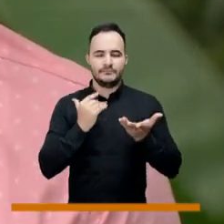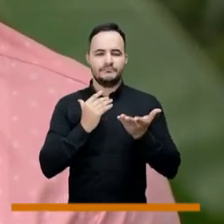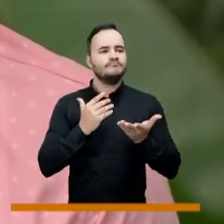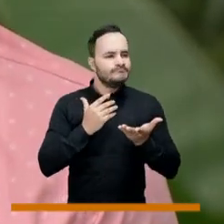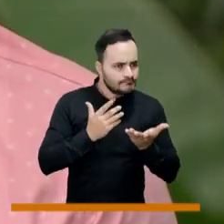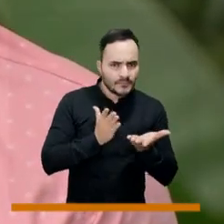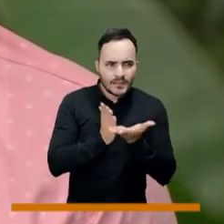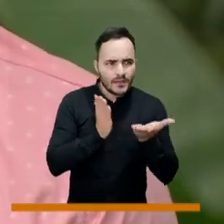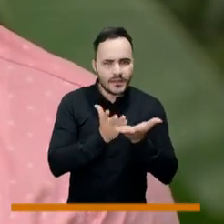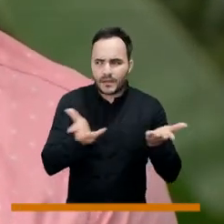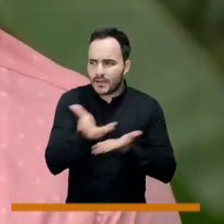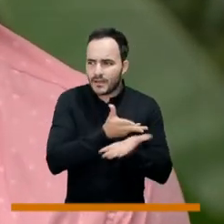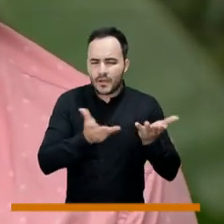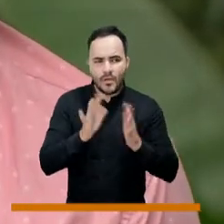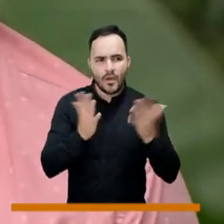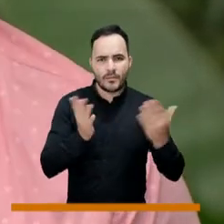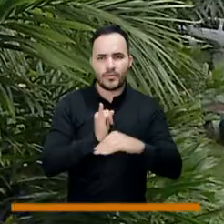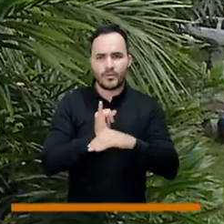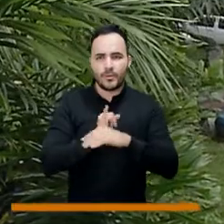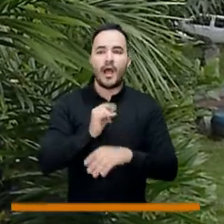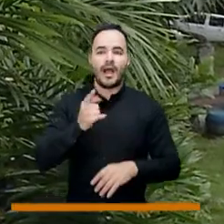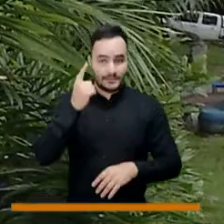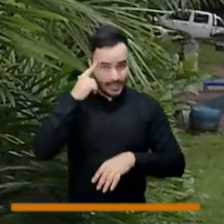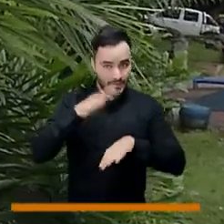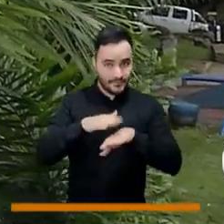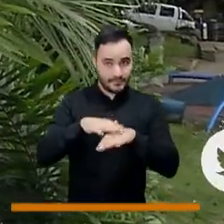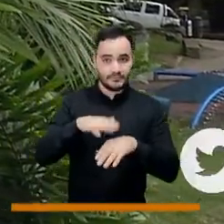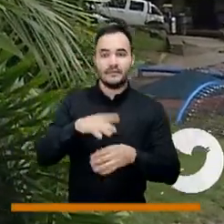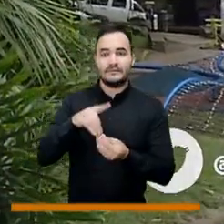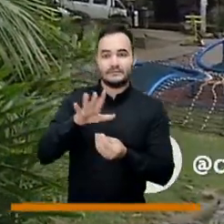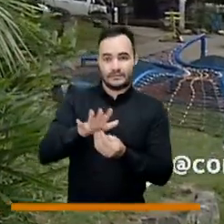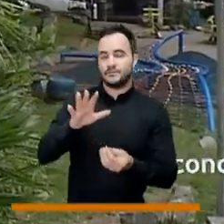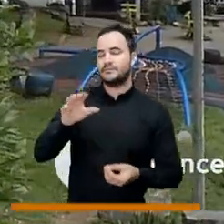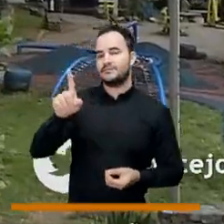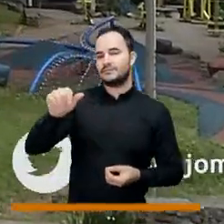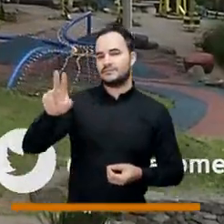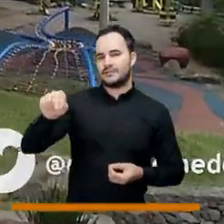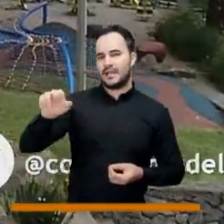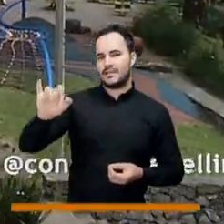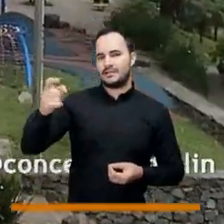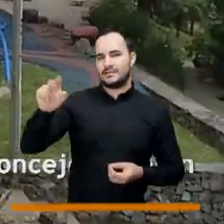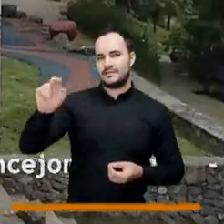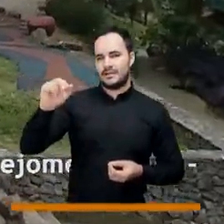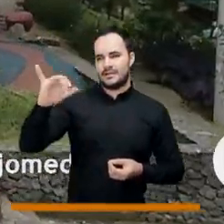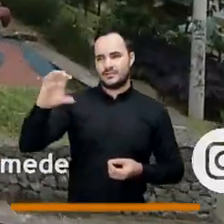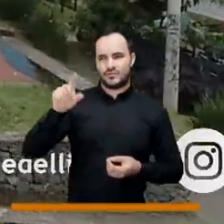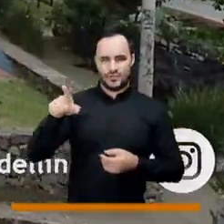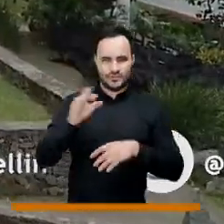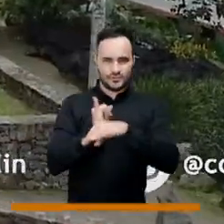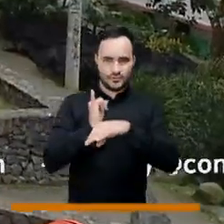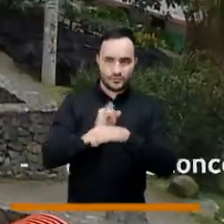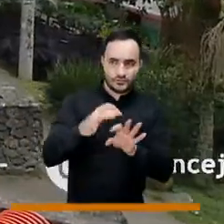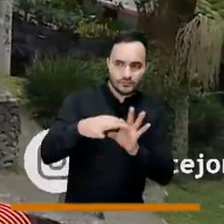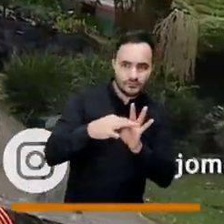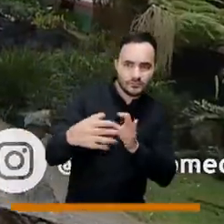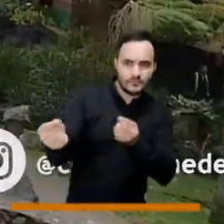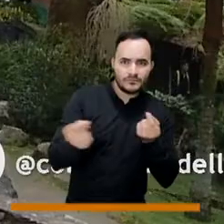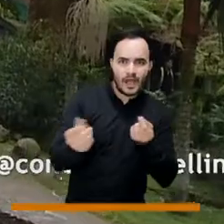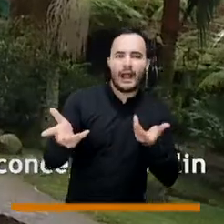reunión de educación en el Distrito San Ignacio. Recordar que en Comuna 10 está el Distrito San Ignacio precisamente por